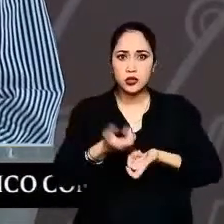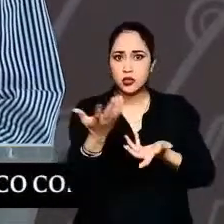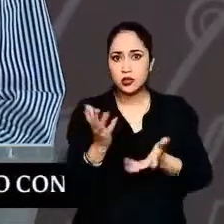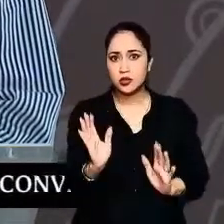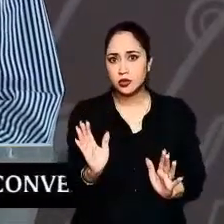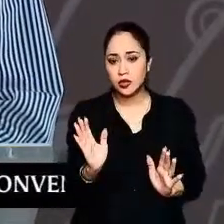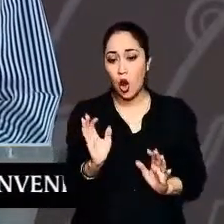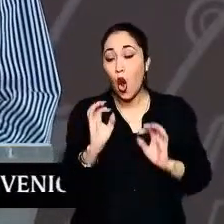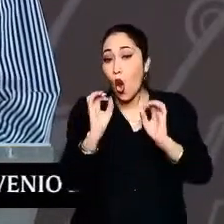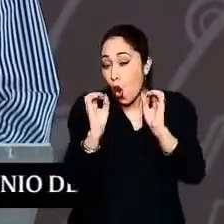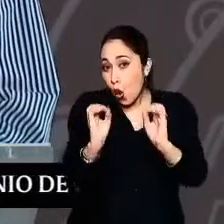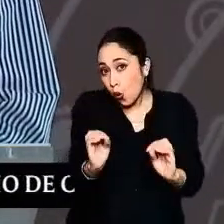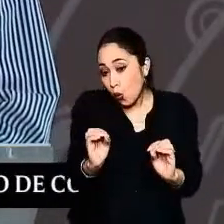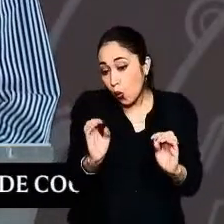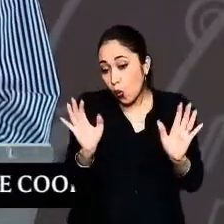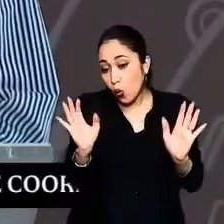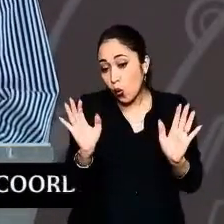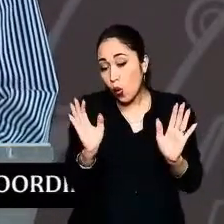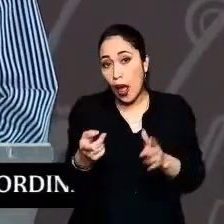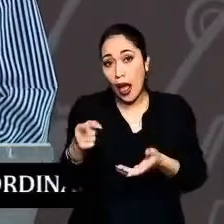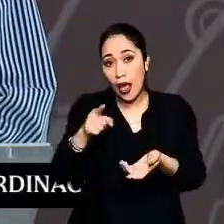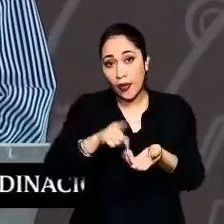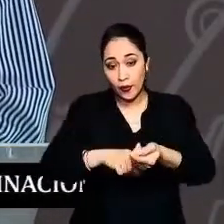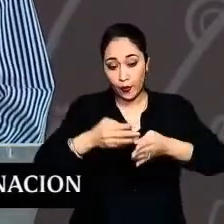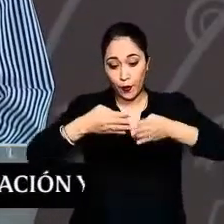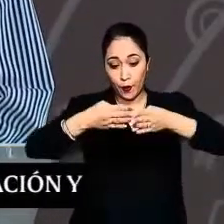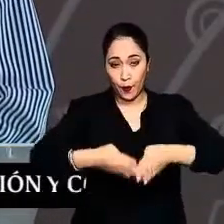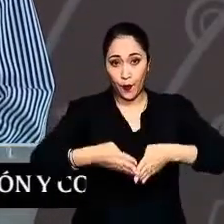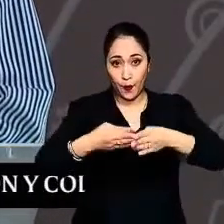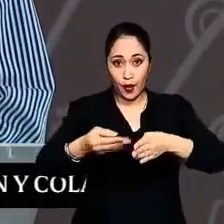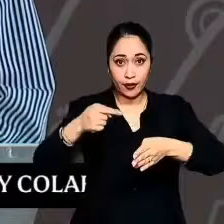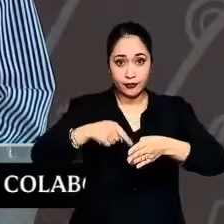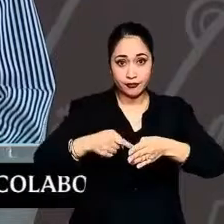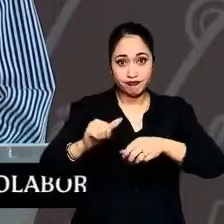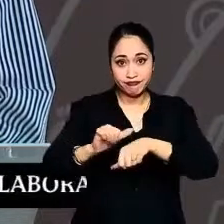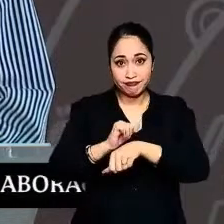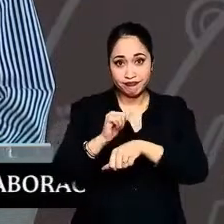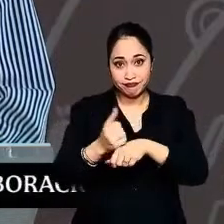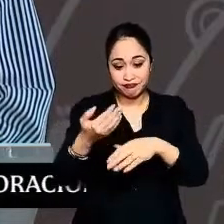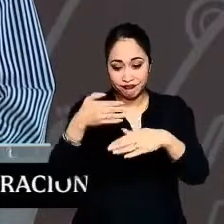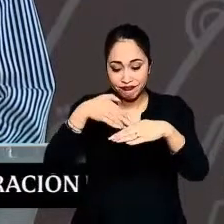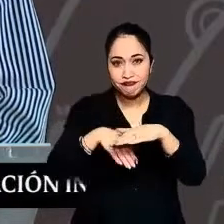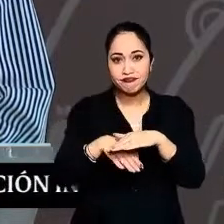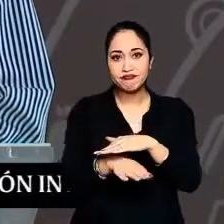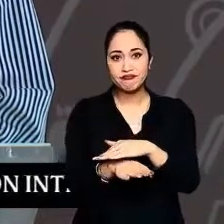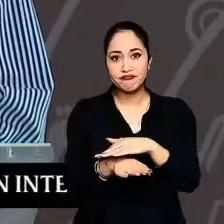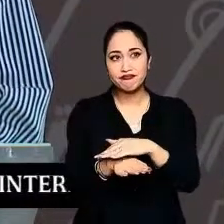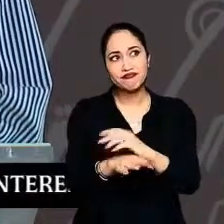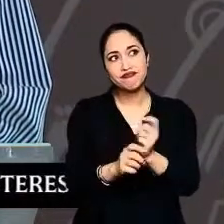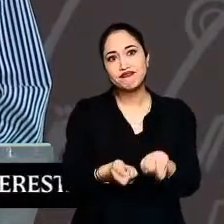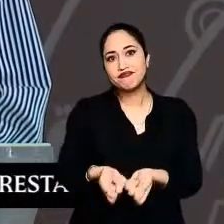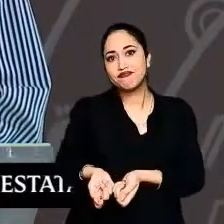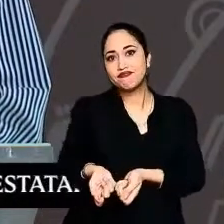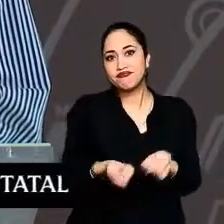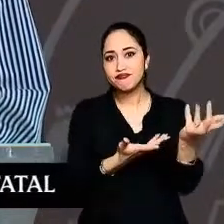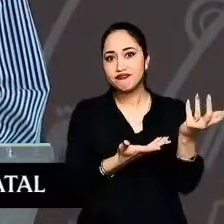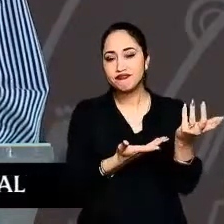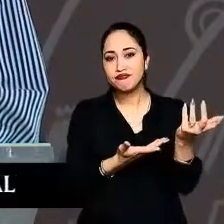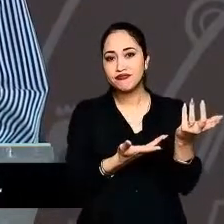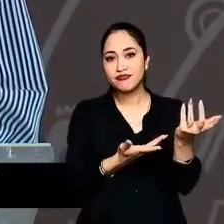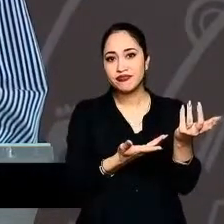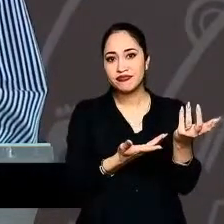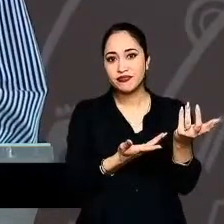los echan en los barcos de alguna manera y salen. ¿Por qué? Porque el tráfico